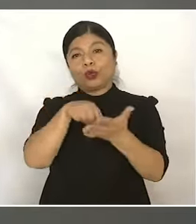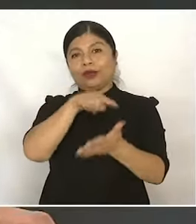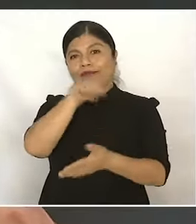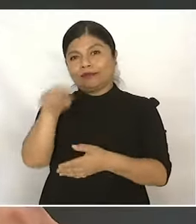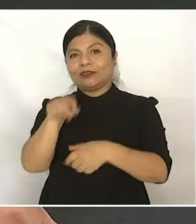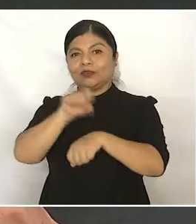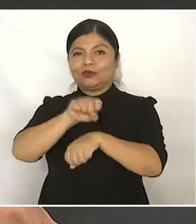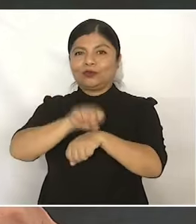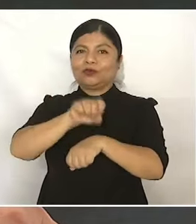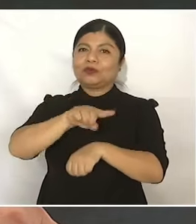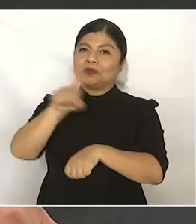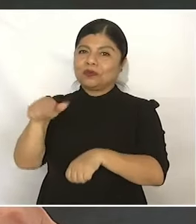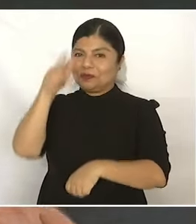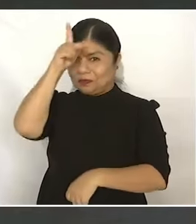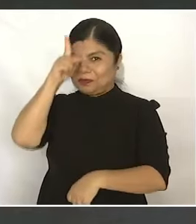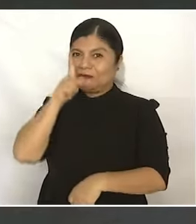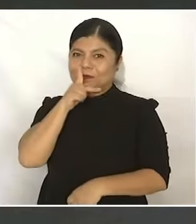la UNAM